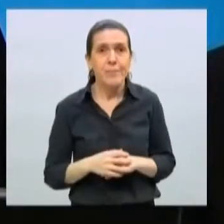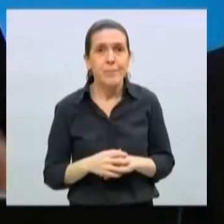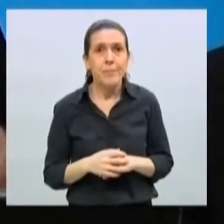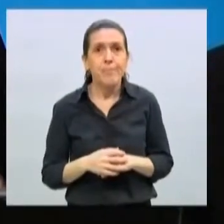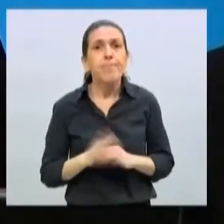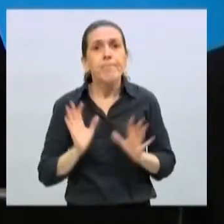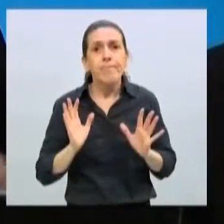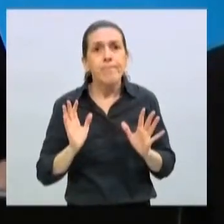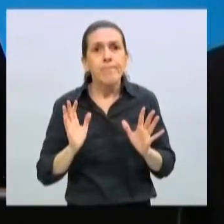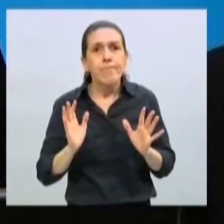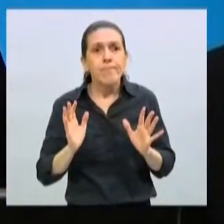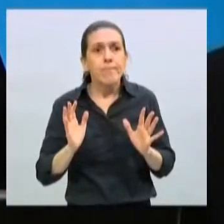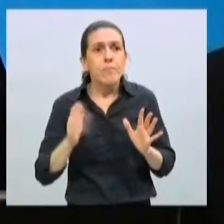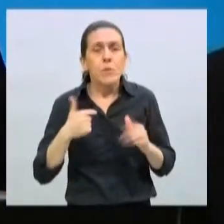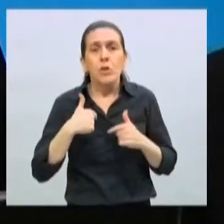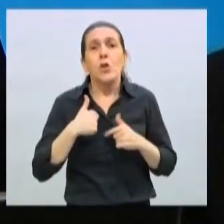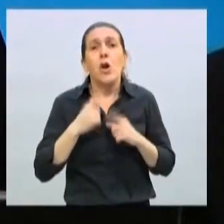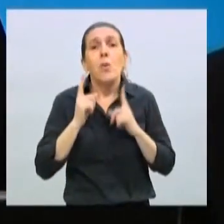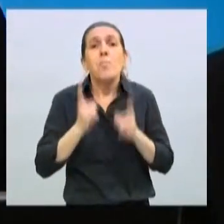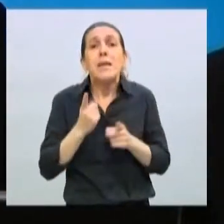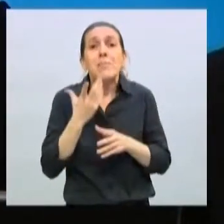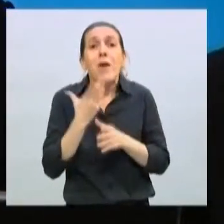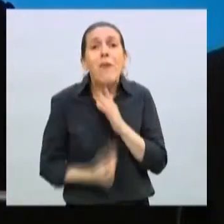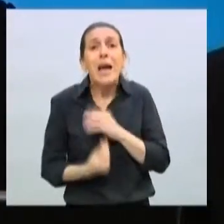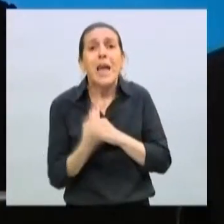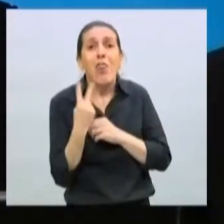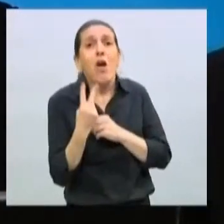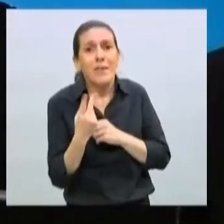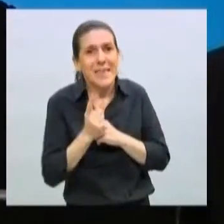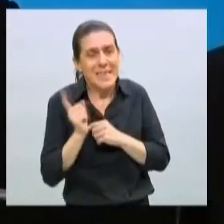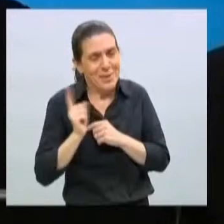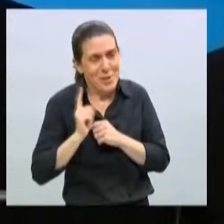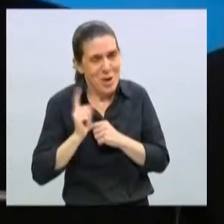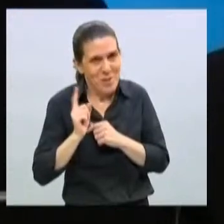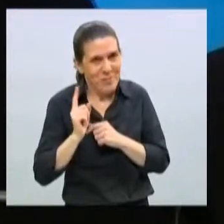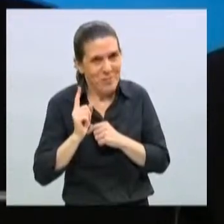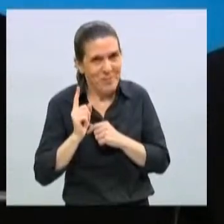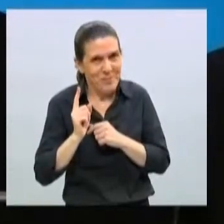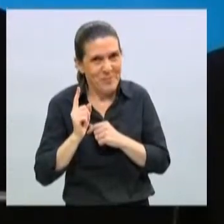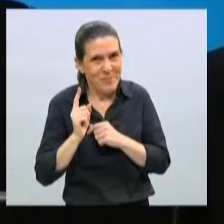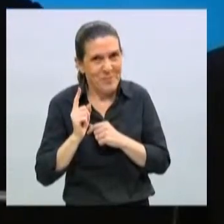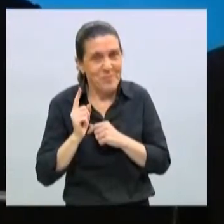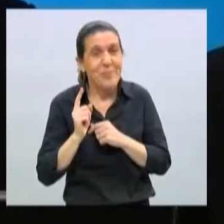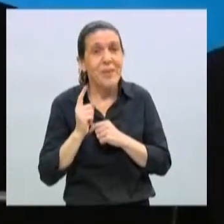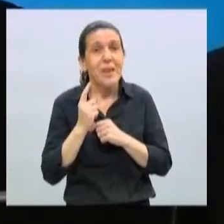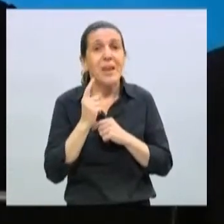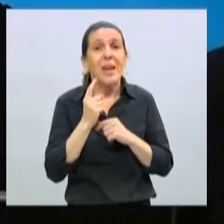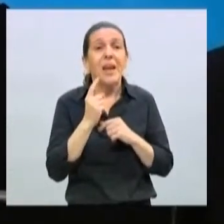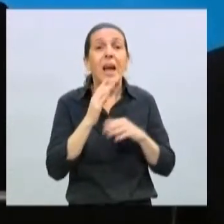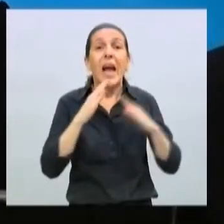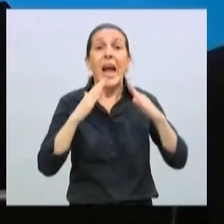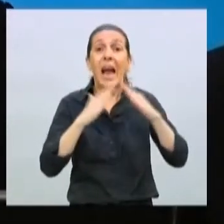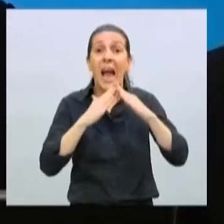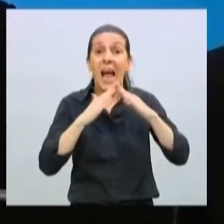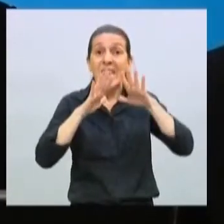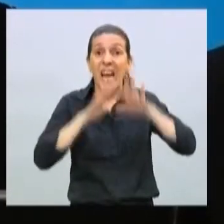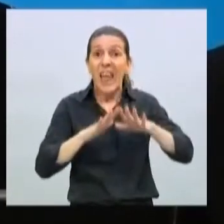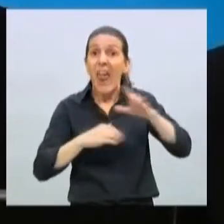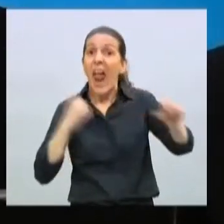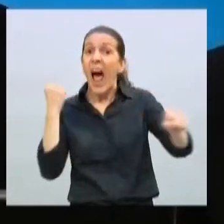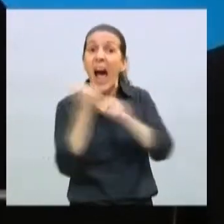voy a caer dos veces en el mismo error. La cuarentena se extiende hasta el 24 de